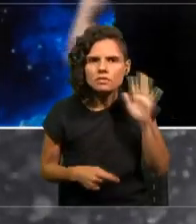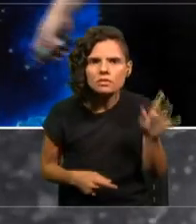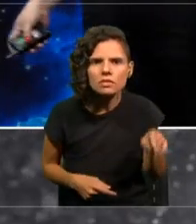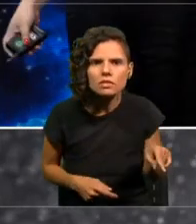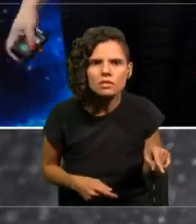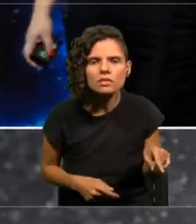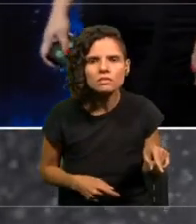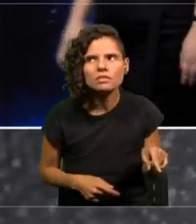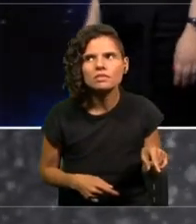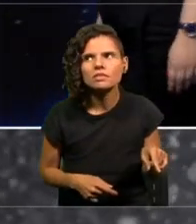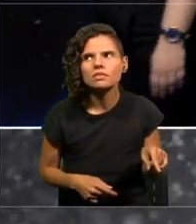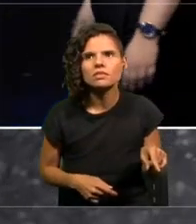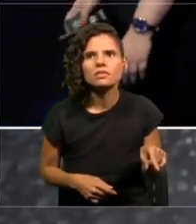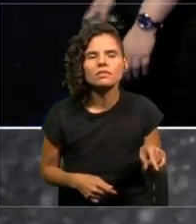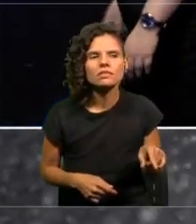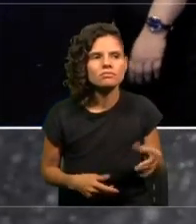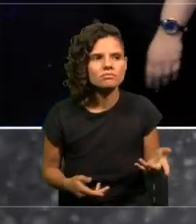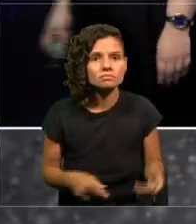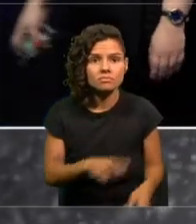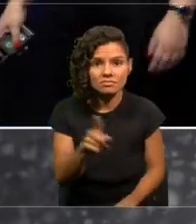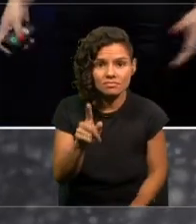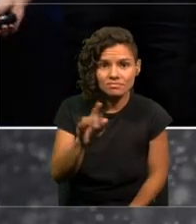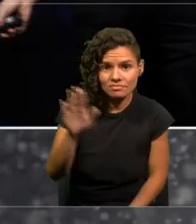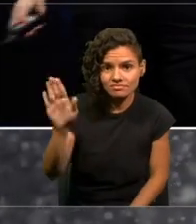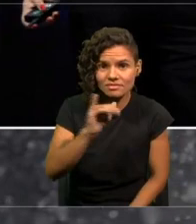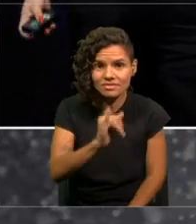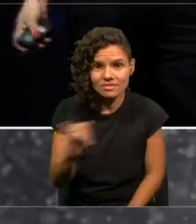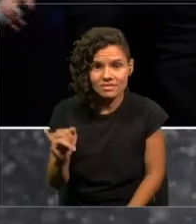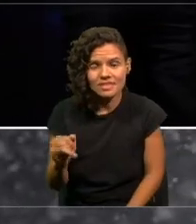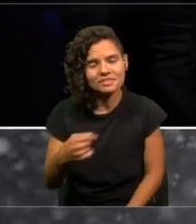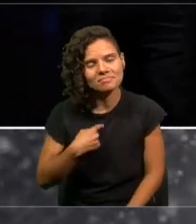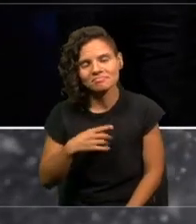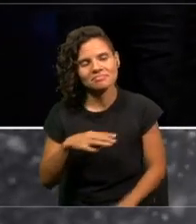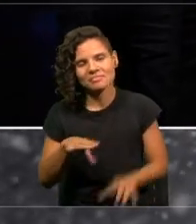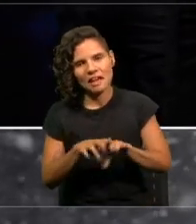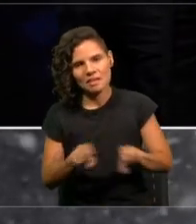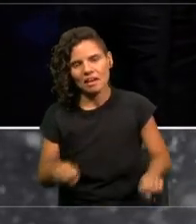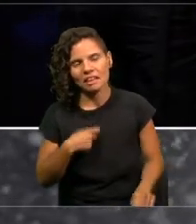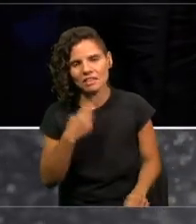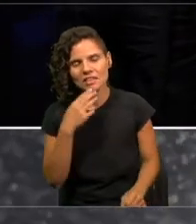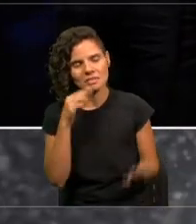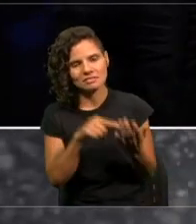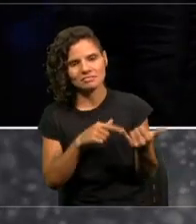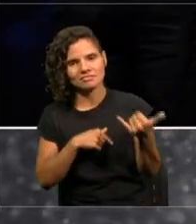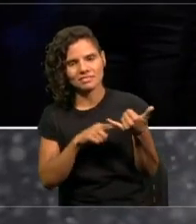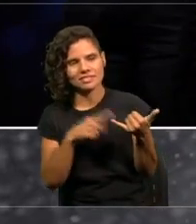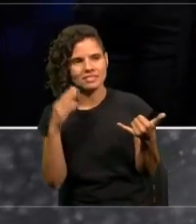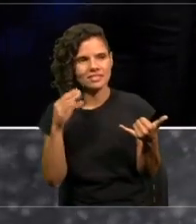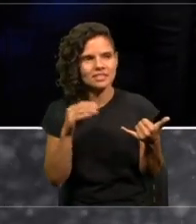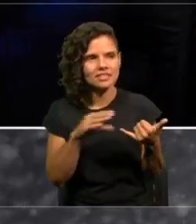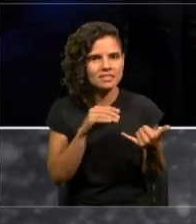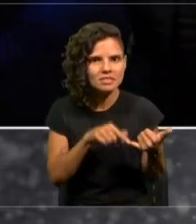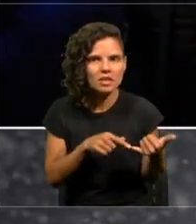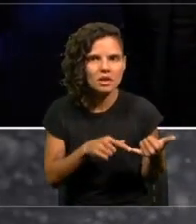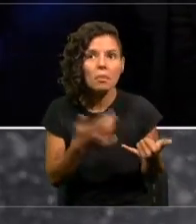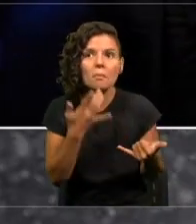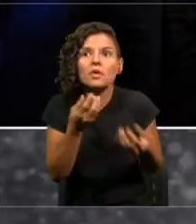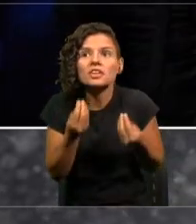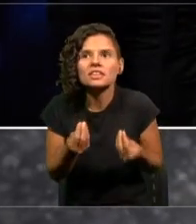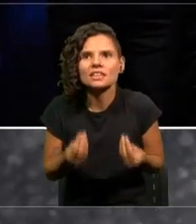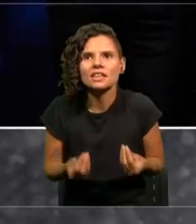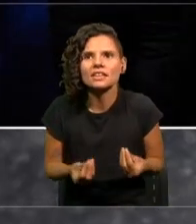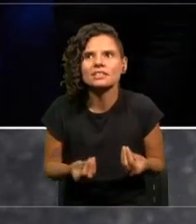yo también lo vemos en la discusión y cuál es el propósito de eso mira